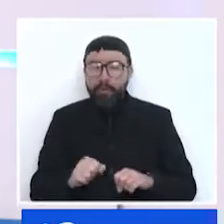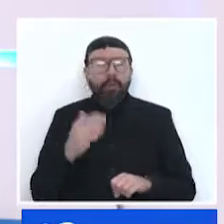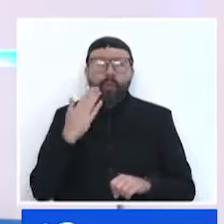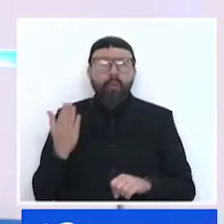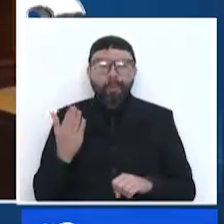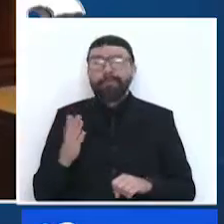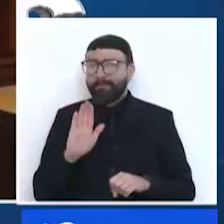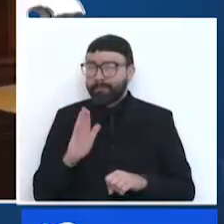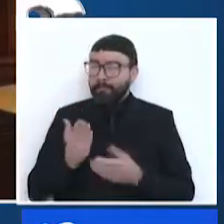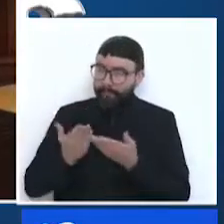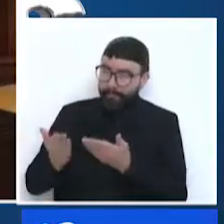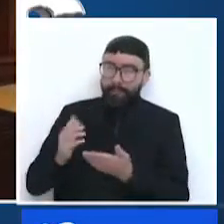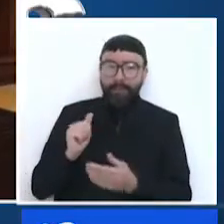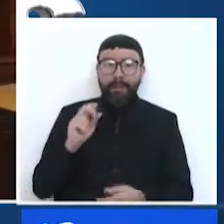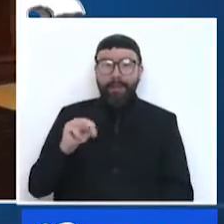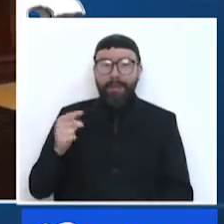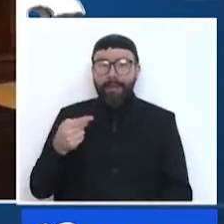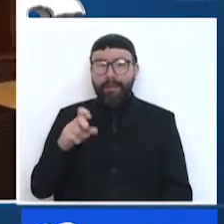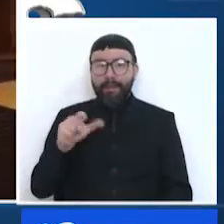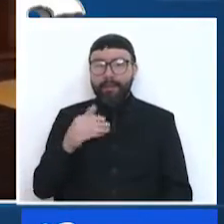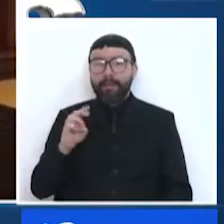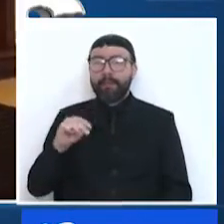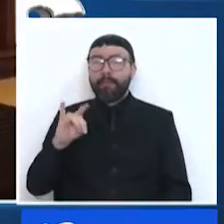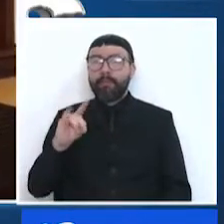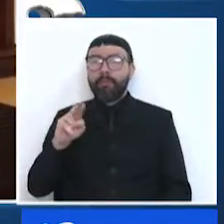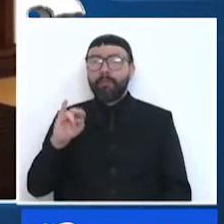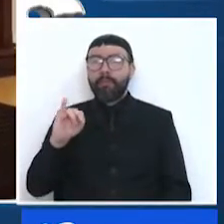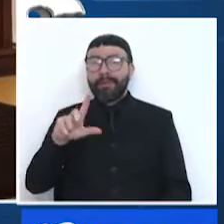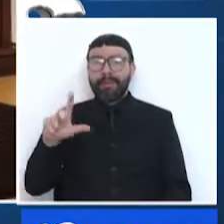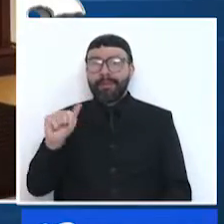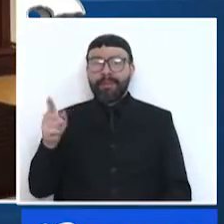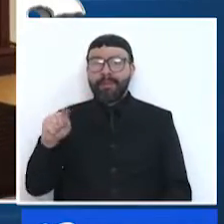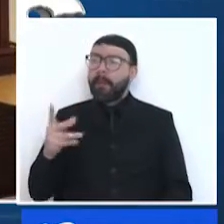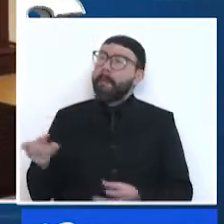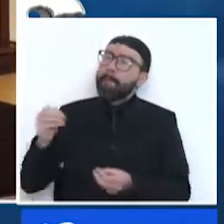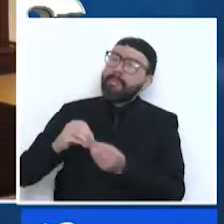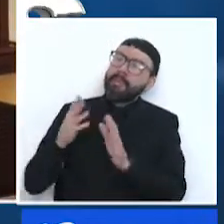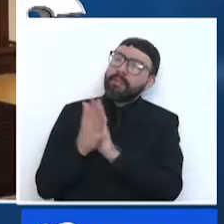en Armenia nos tiene más información. Ángela, buenas tardes.